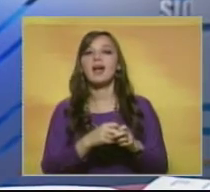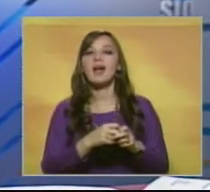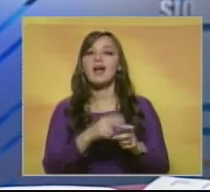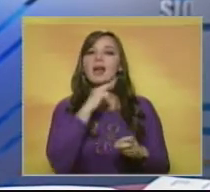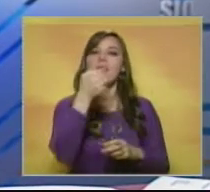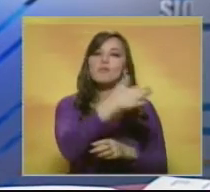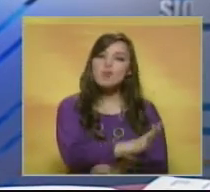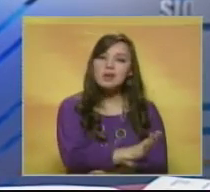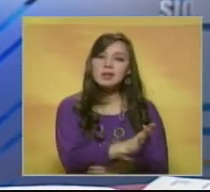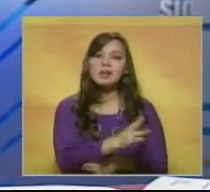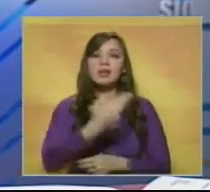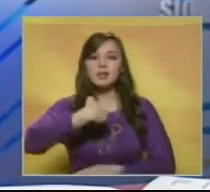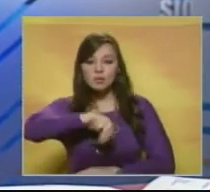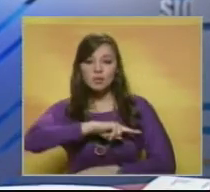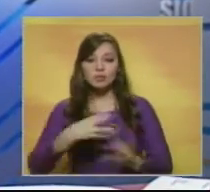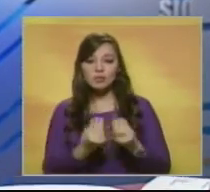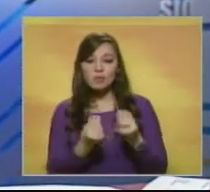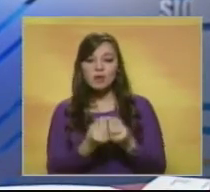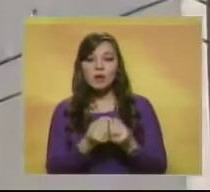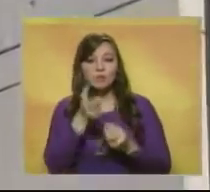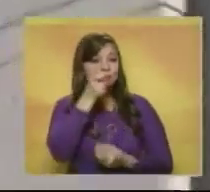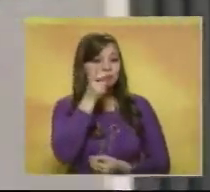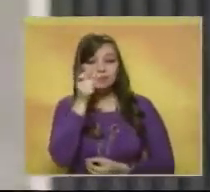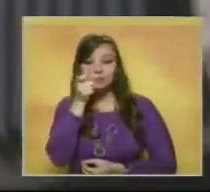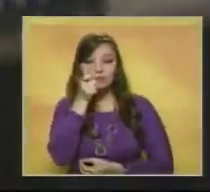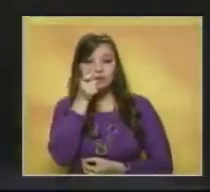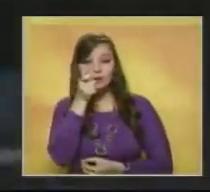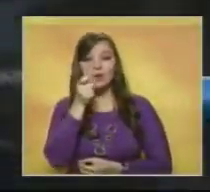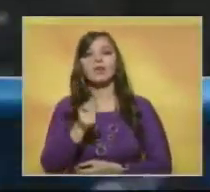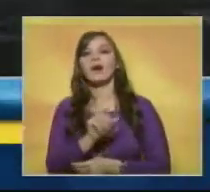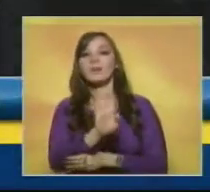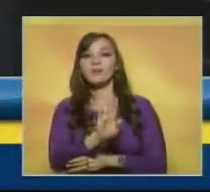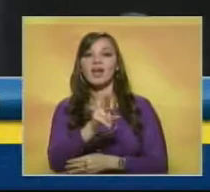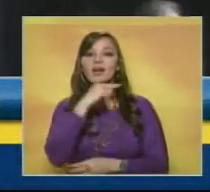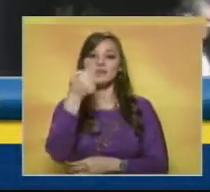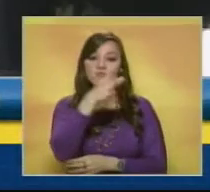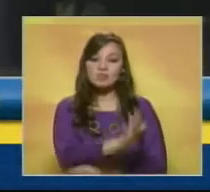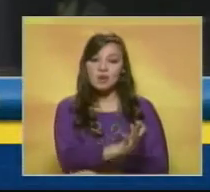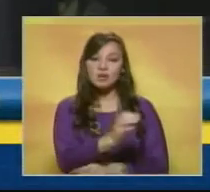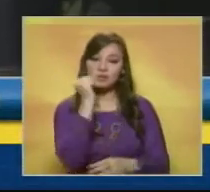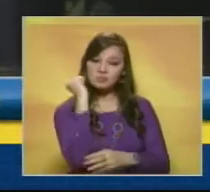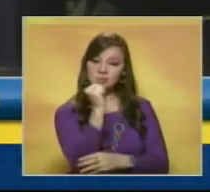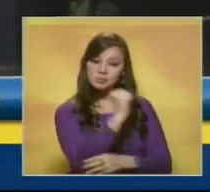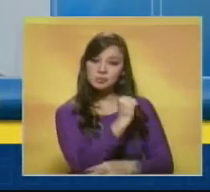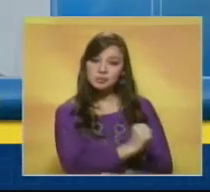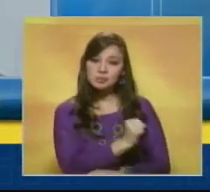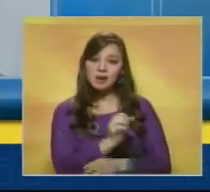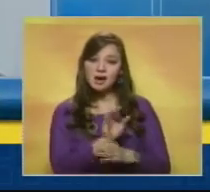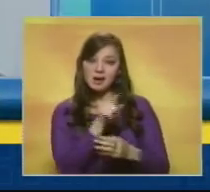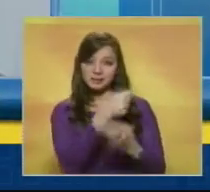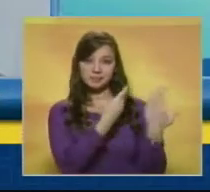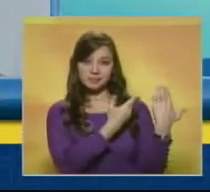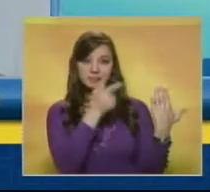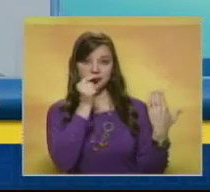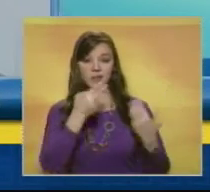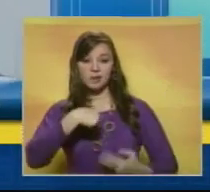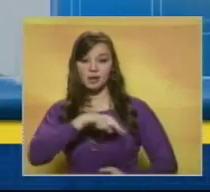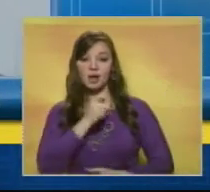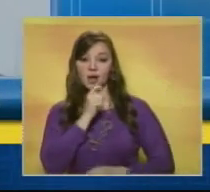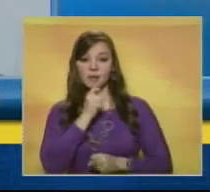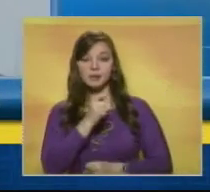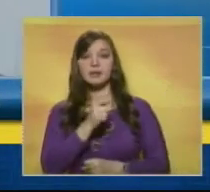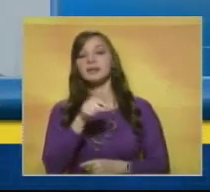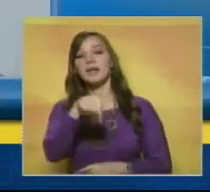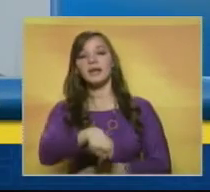de Venevisión, Kleiber Wanda Pérez. Nuestro compañero de labores fue asesinado en su vivienda ubicada en el sector El Amparo de Catia.